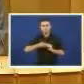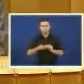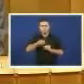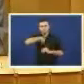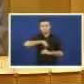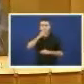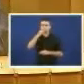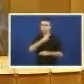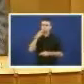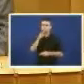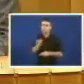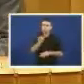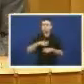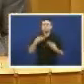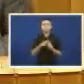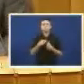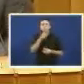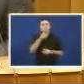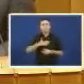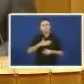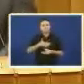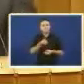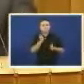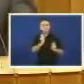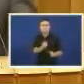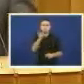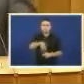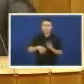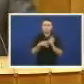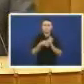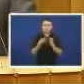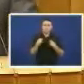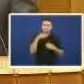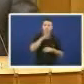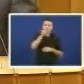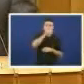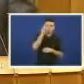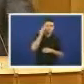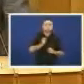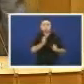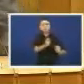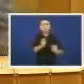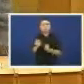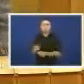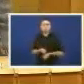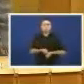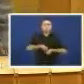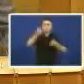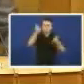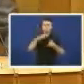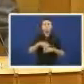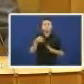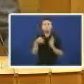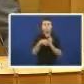extensión do benestar e o melhoramento da calidad de vida dos galegos e das galegas mellora da calidad de vida que se traduce